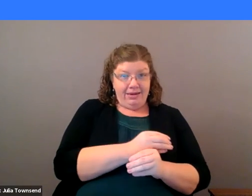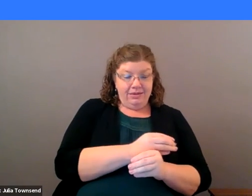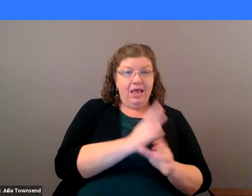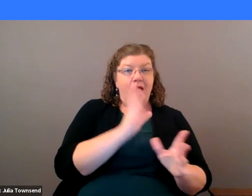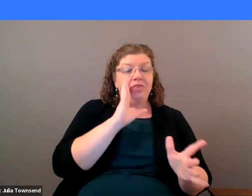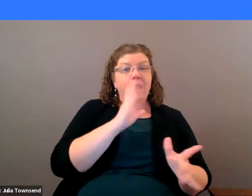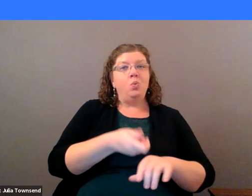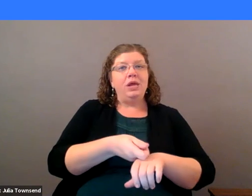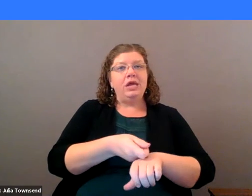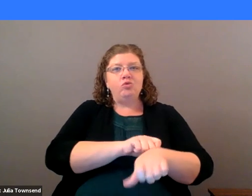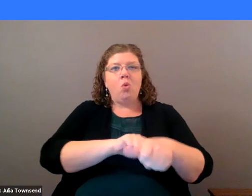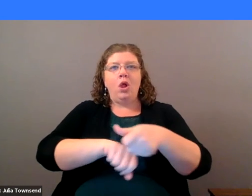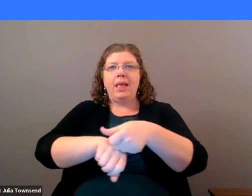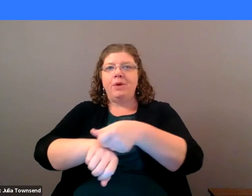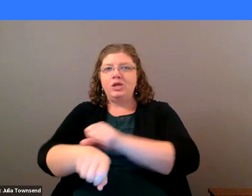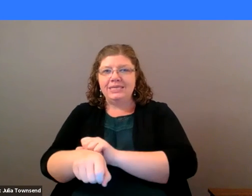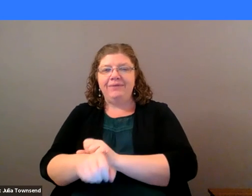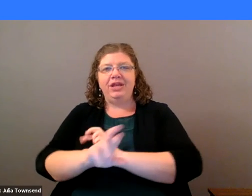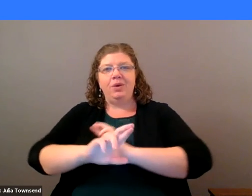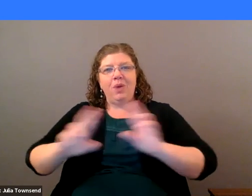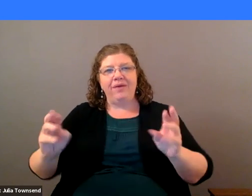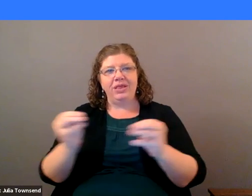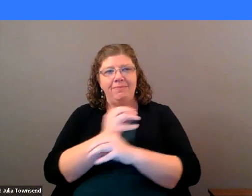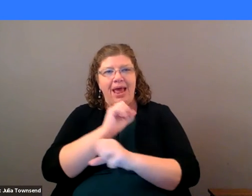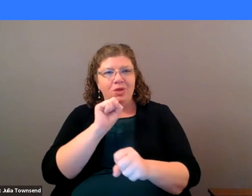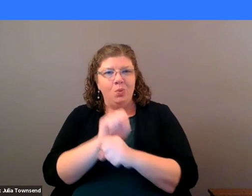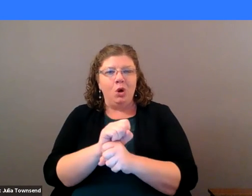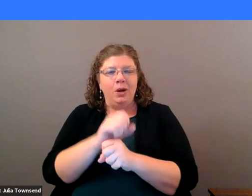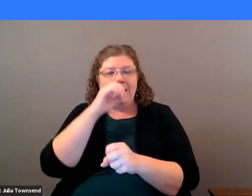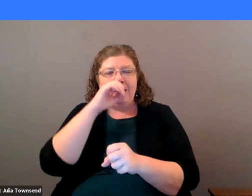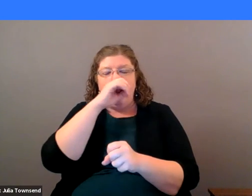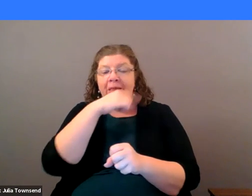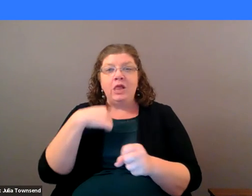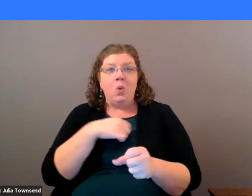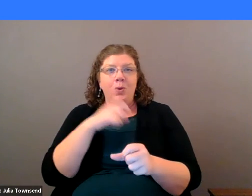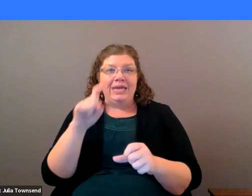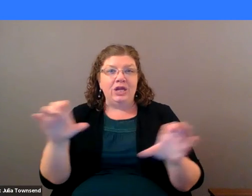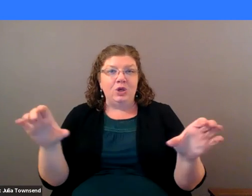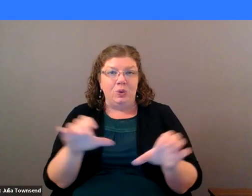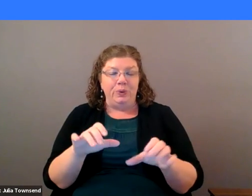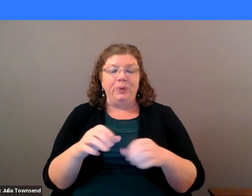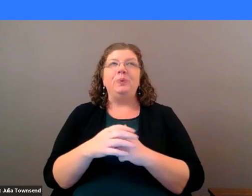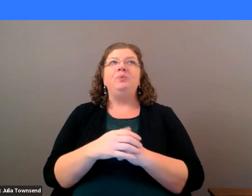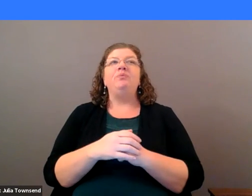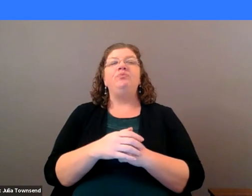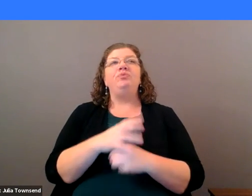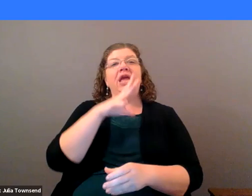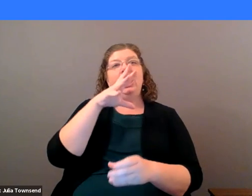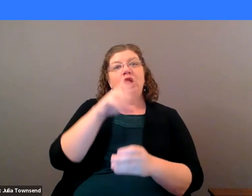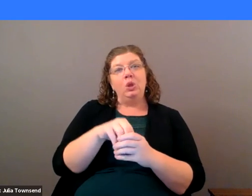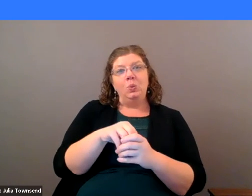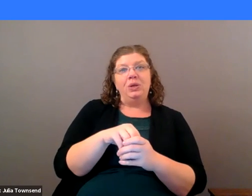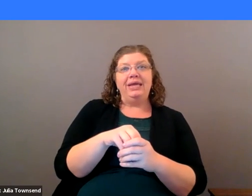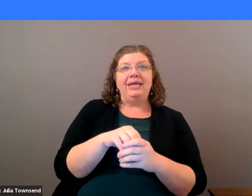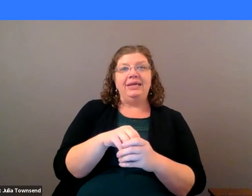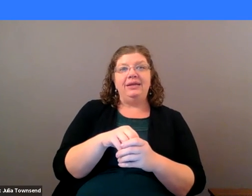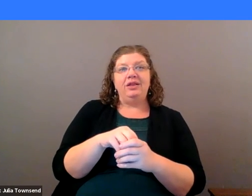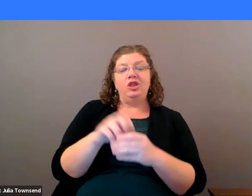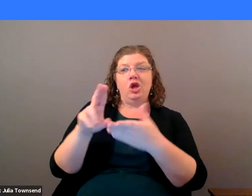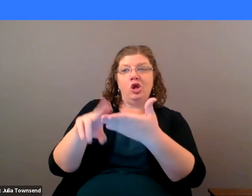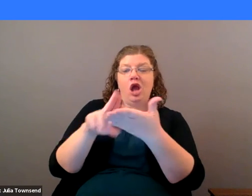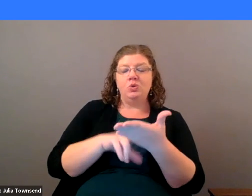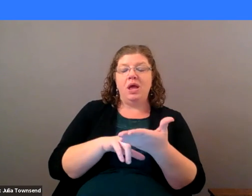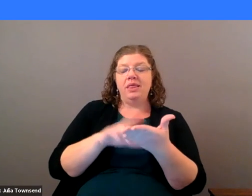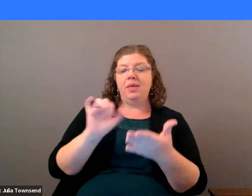y luego podemos llegar a hacer el trabajo de matemáticas que tenemos que hacer, incluyendo el contrato